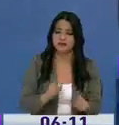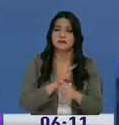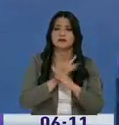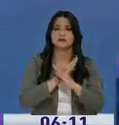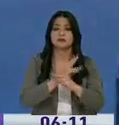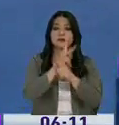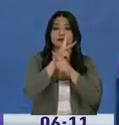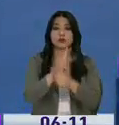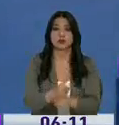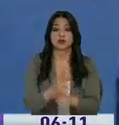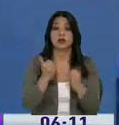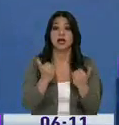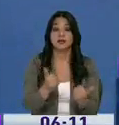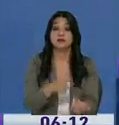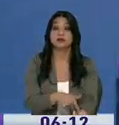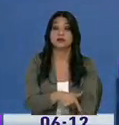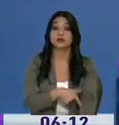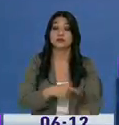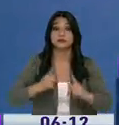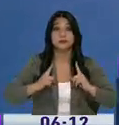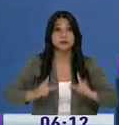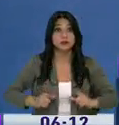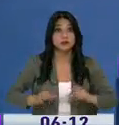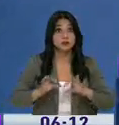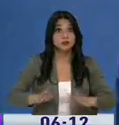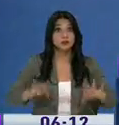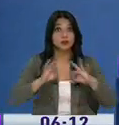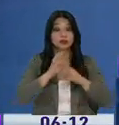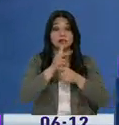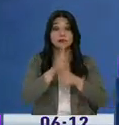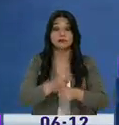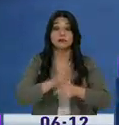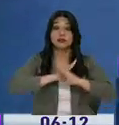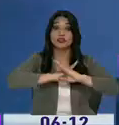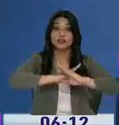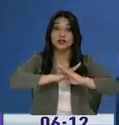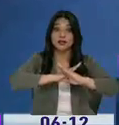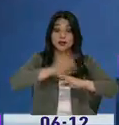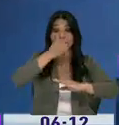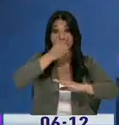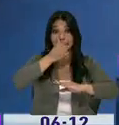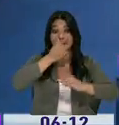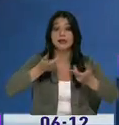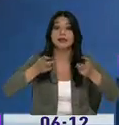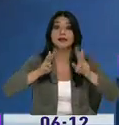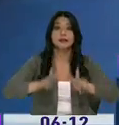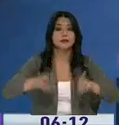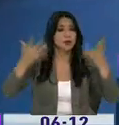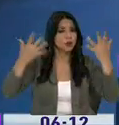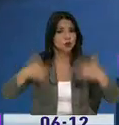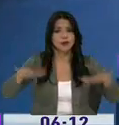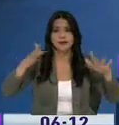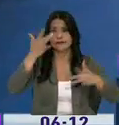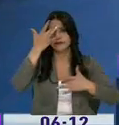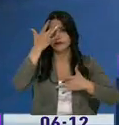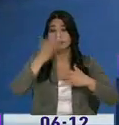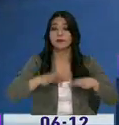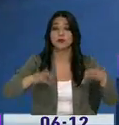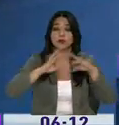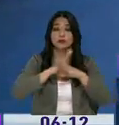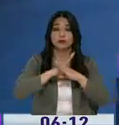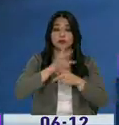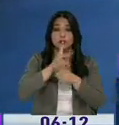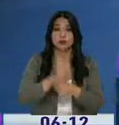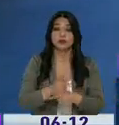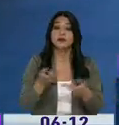esas normas de salubridad también nos protegerán no solamente de afecciones respiratorias, sino de cualquier tipo de enfermedades, y también